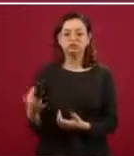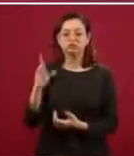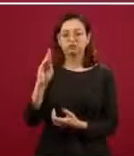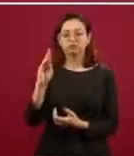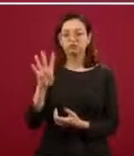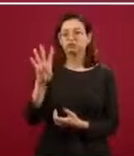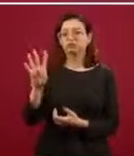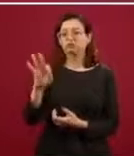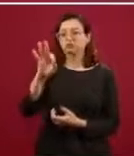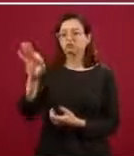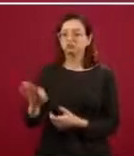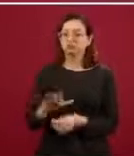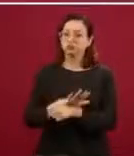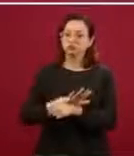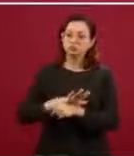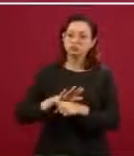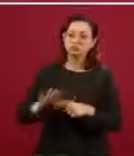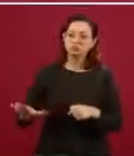94%.